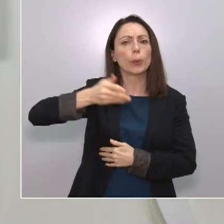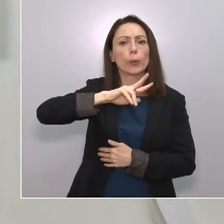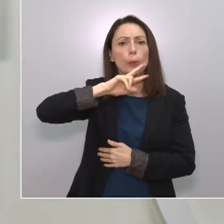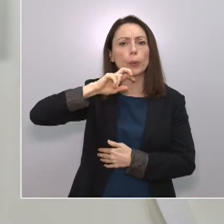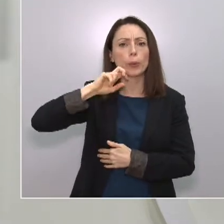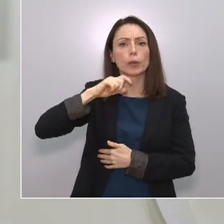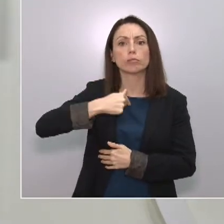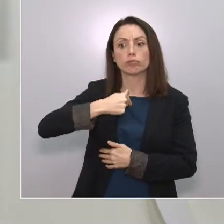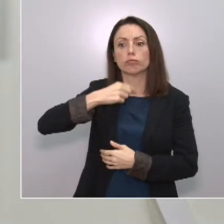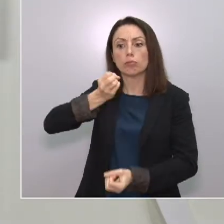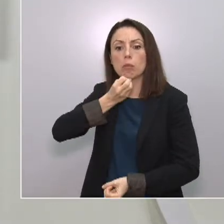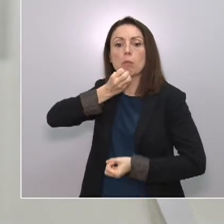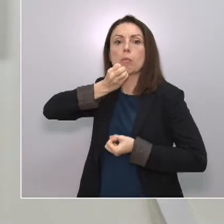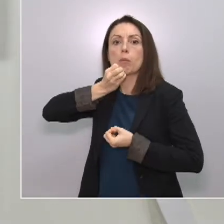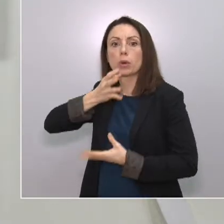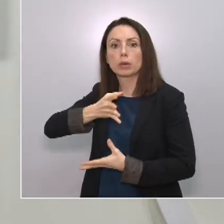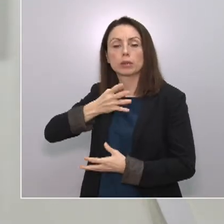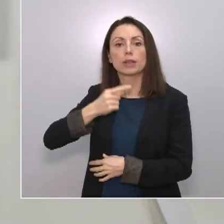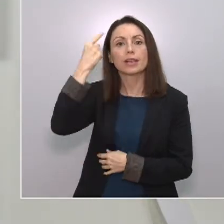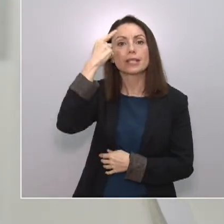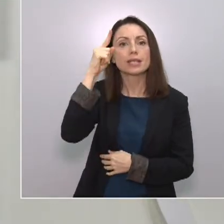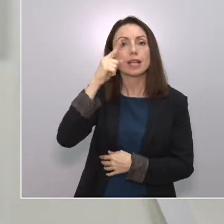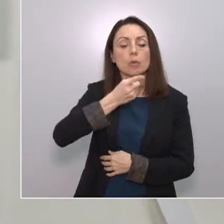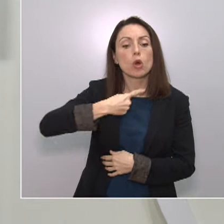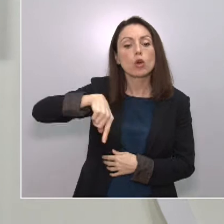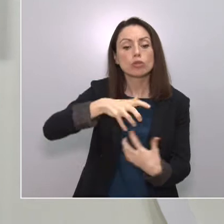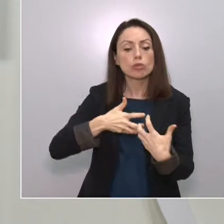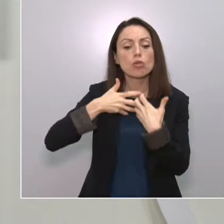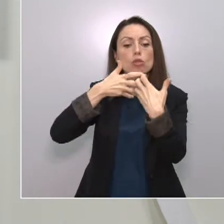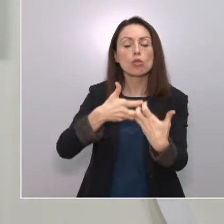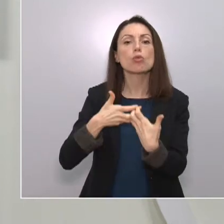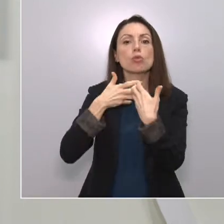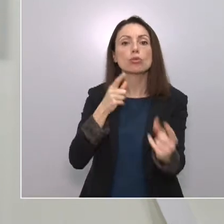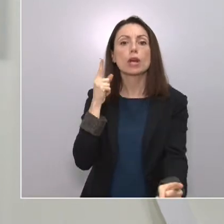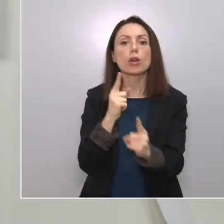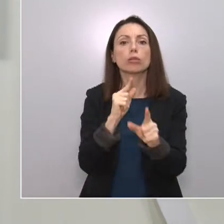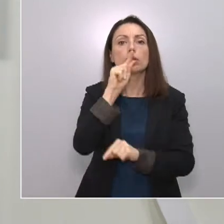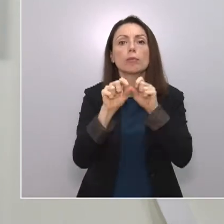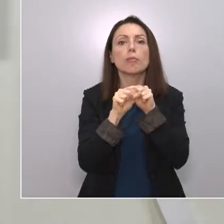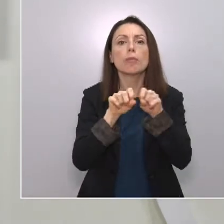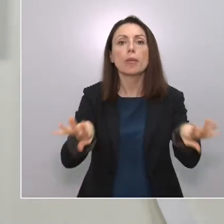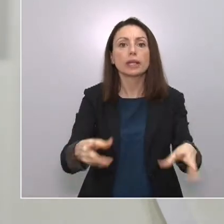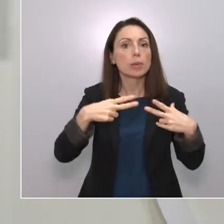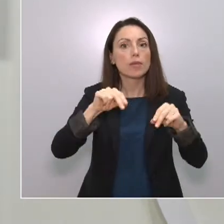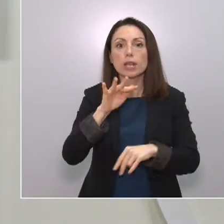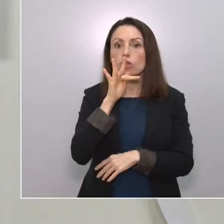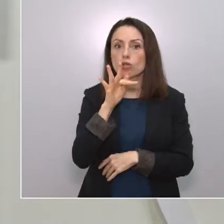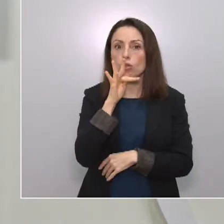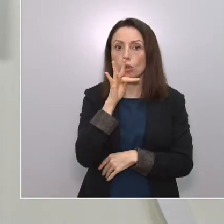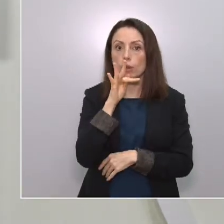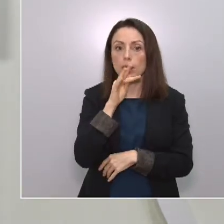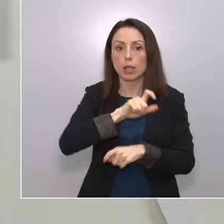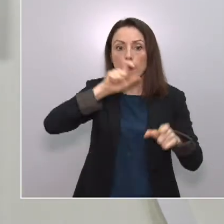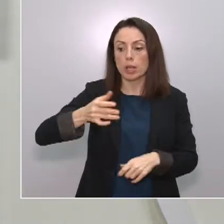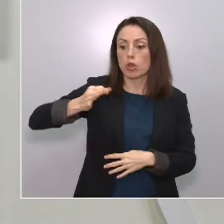se lo he comunicado. Sabemos cómo luchar contra una pandemia que no ha acabado. Nuestros profesionales lo han